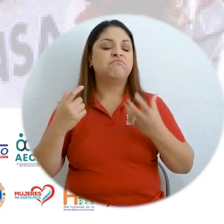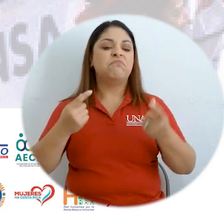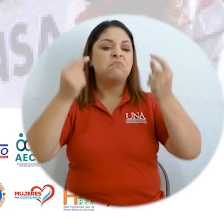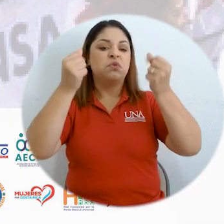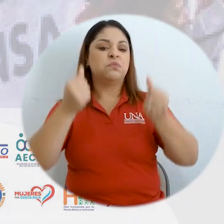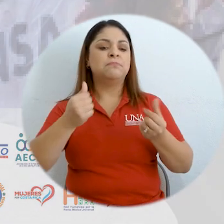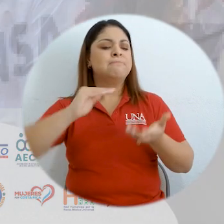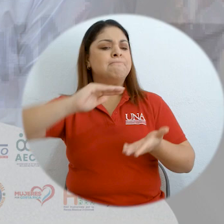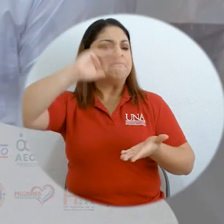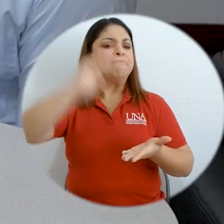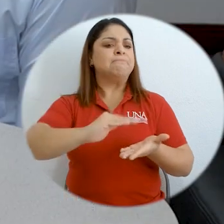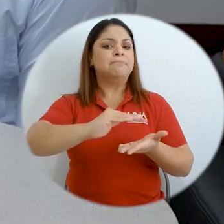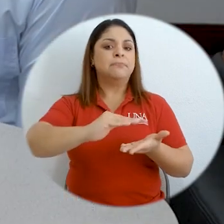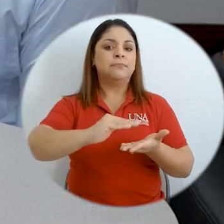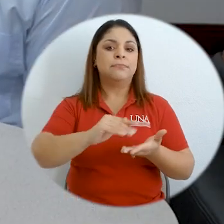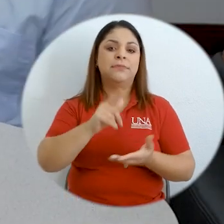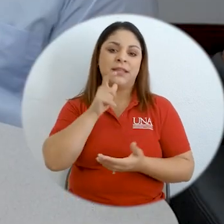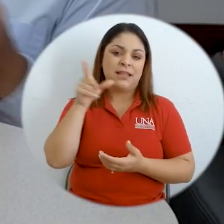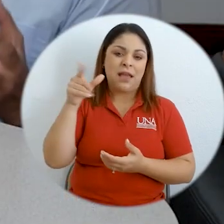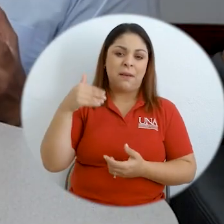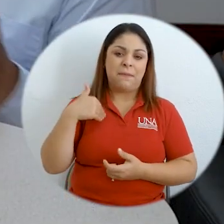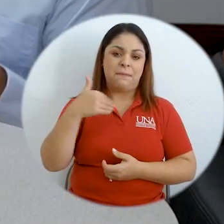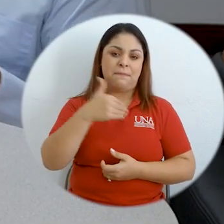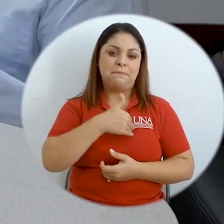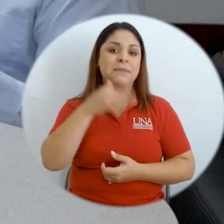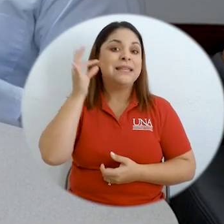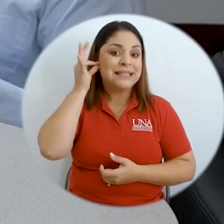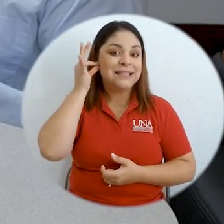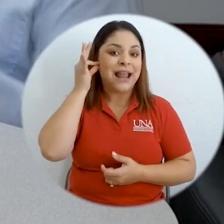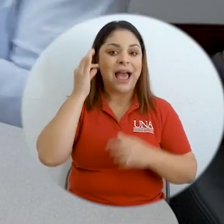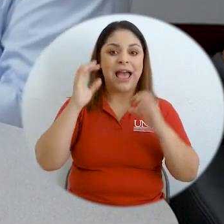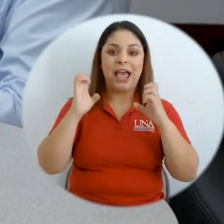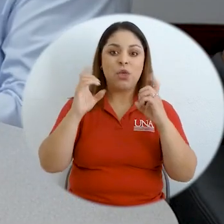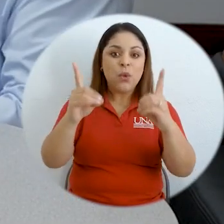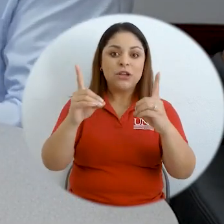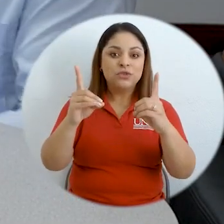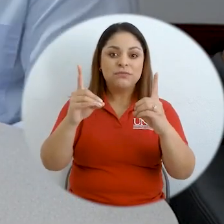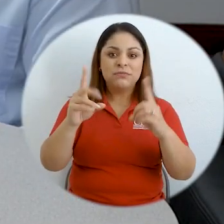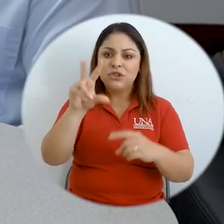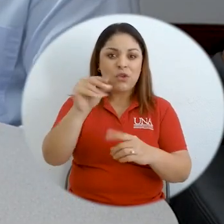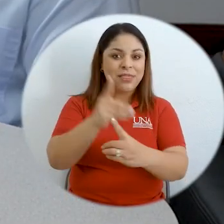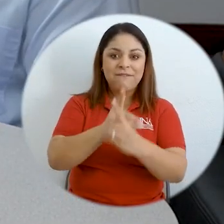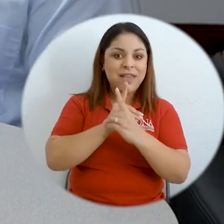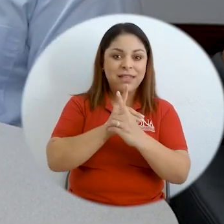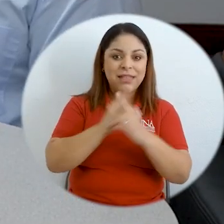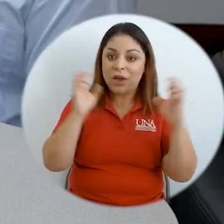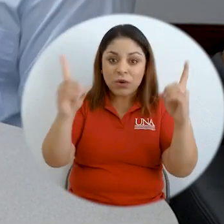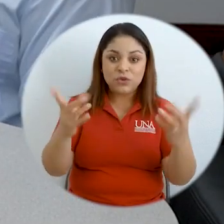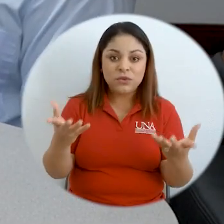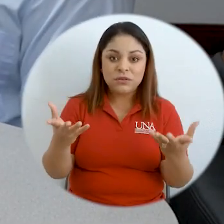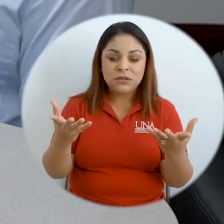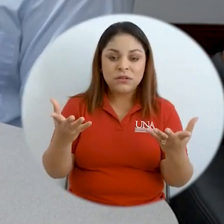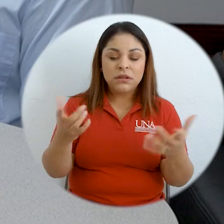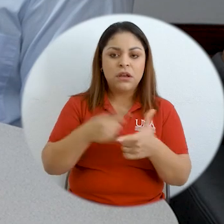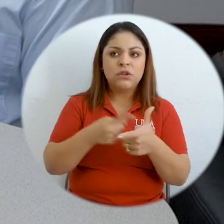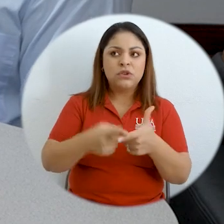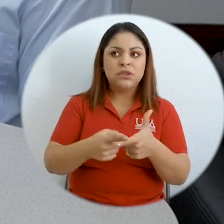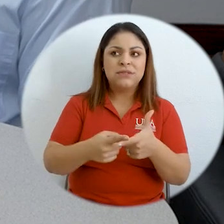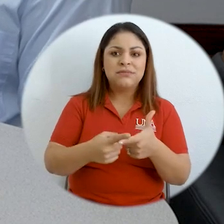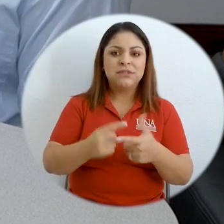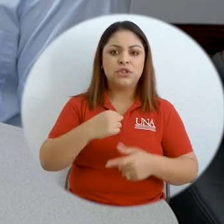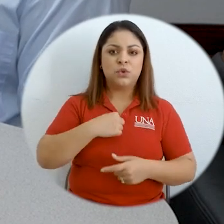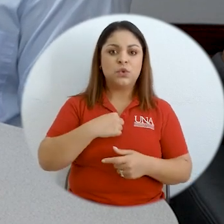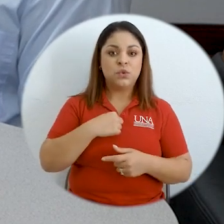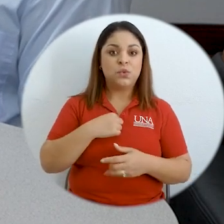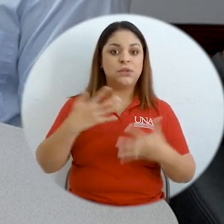el presupuesto disminuya. Una ministra de Educación Una ministra de Educación que no defiende el presupuesto. Es que a